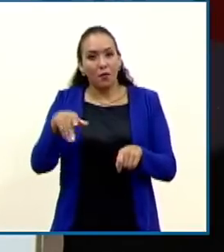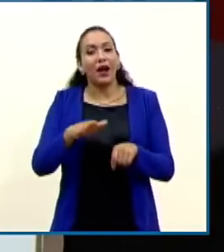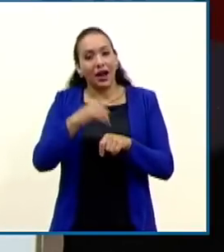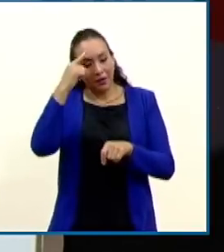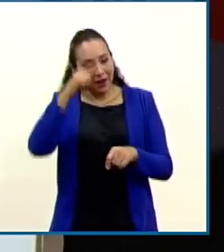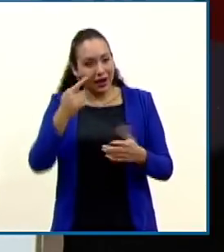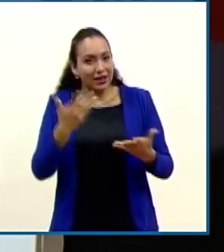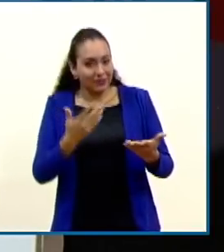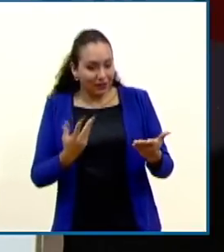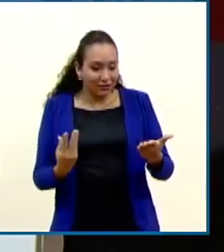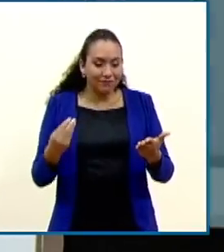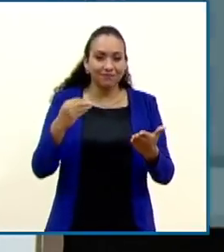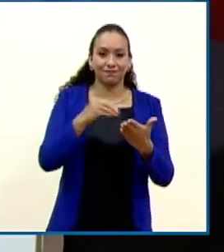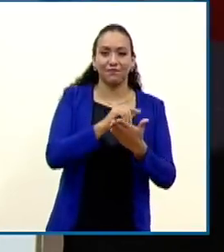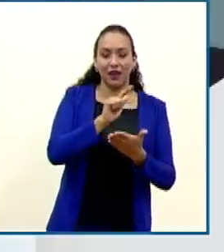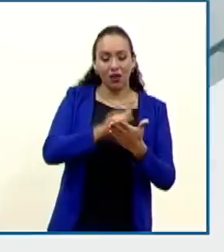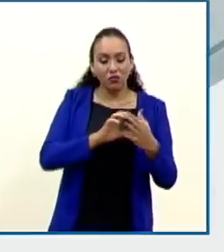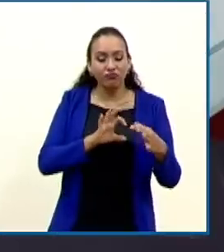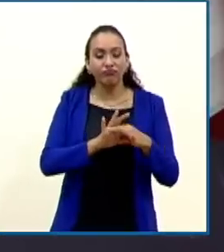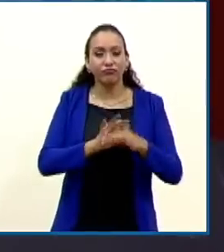legitimidad. Escuchemos.